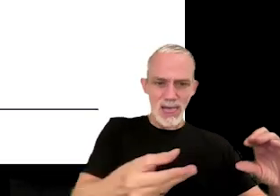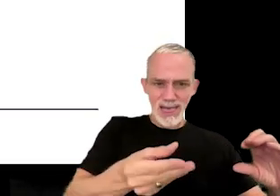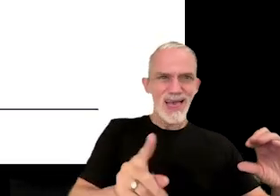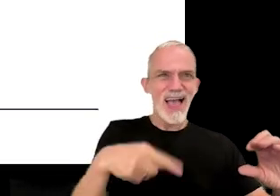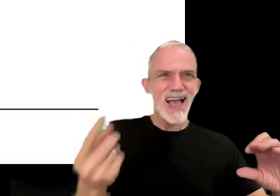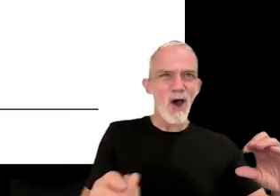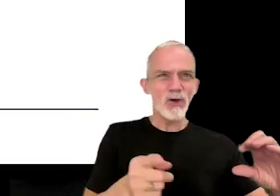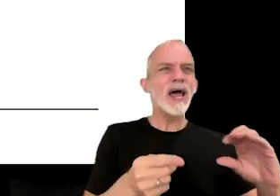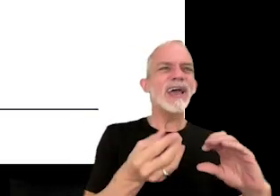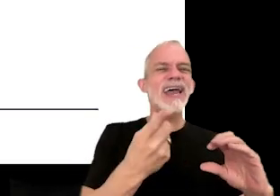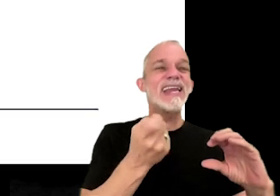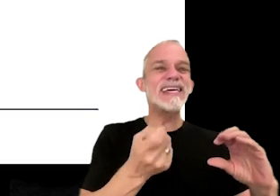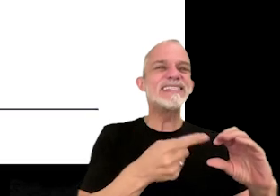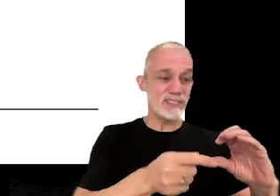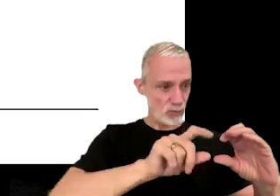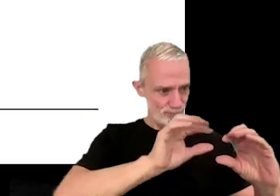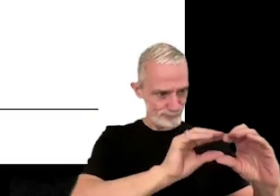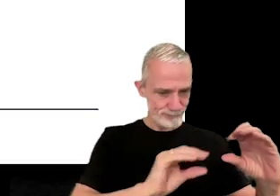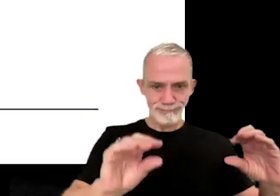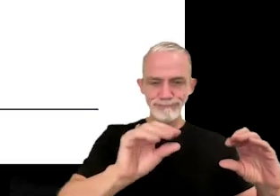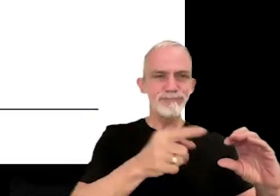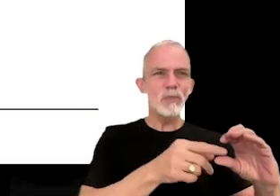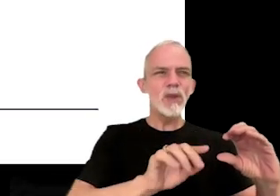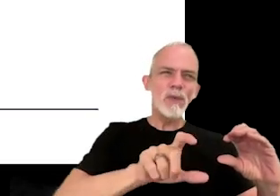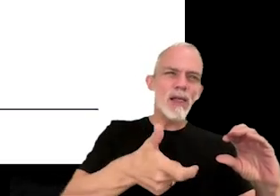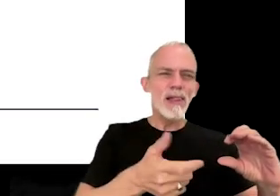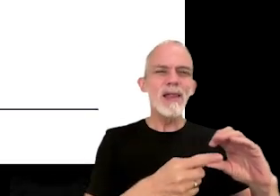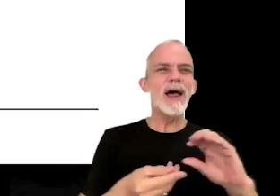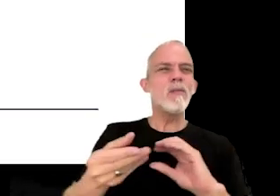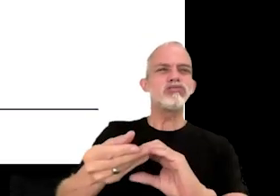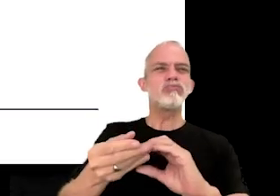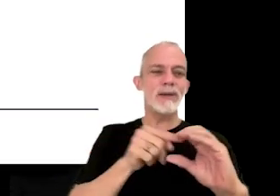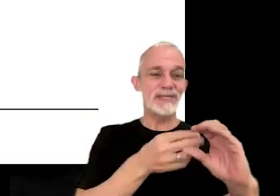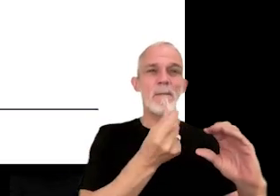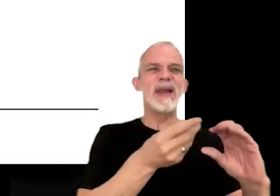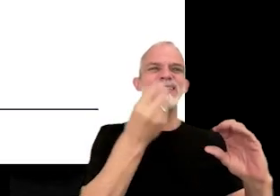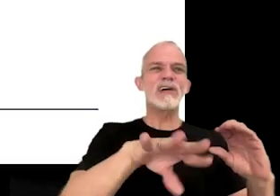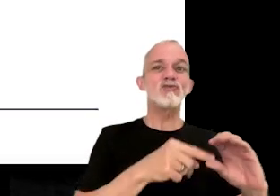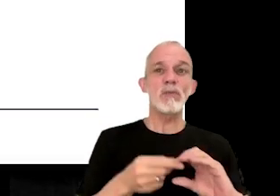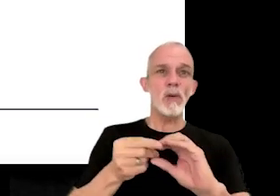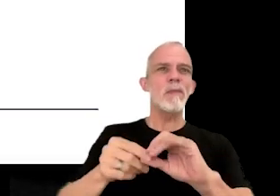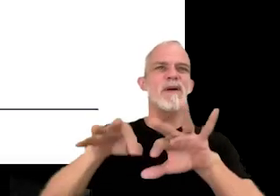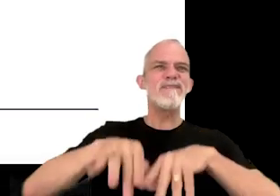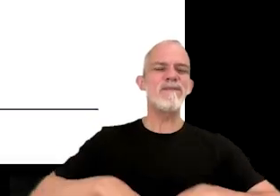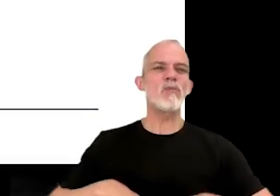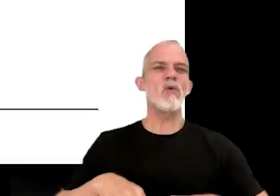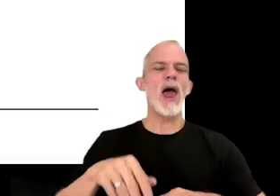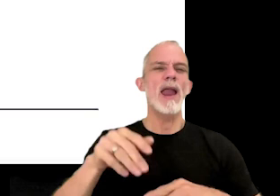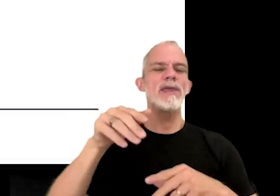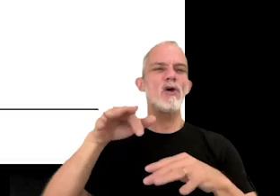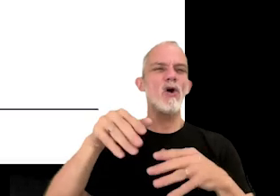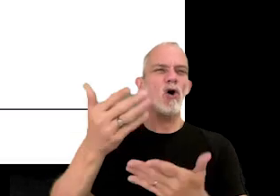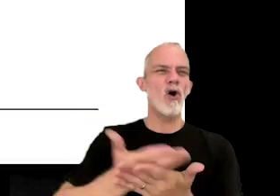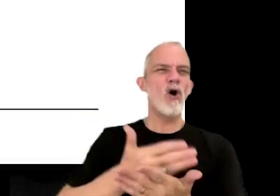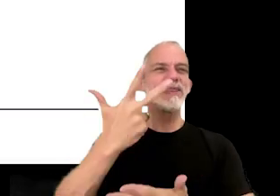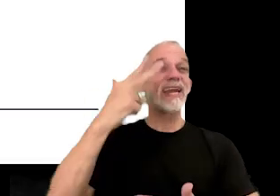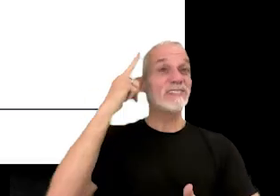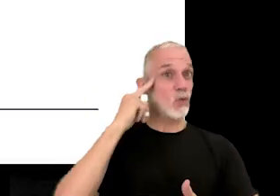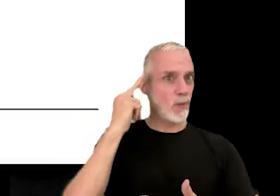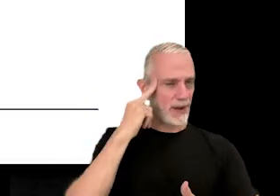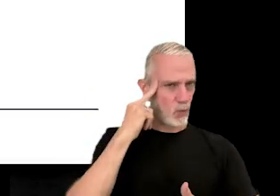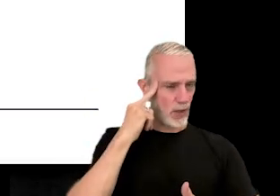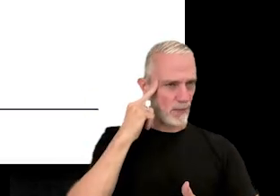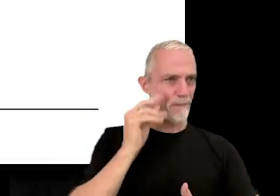otra obligación, lo que necesito hacer es la transacción de reimputación o la presentación del formulario 399. Ahora, cuando hablamos